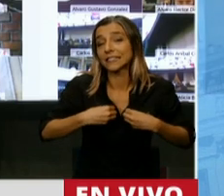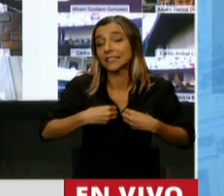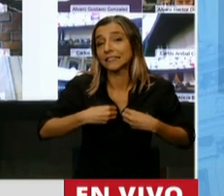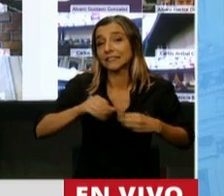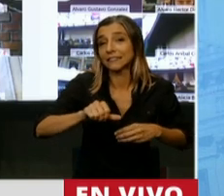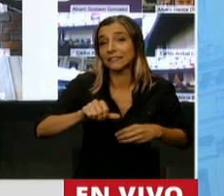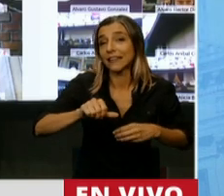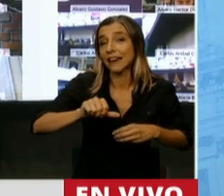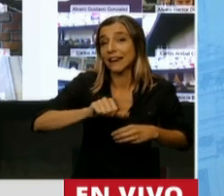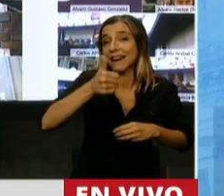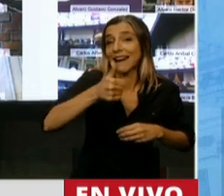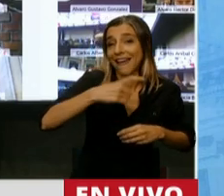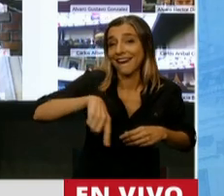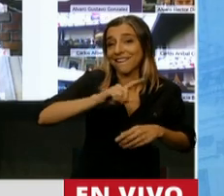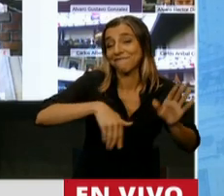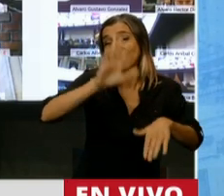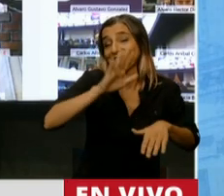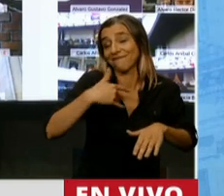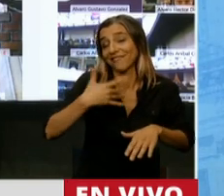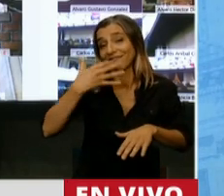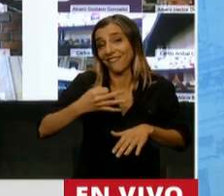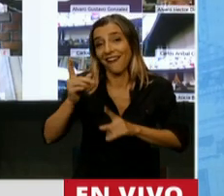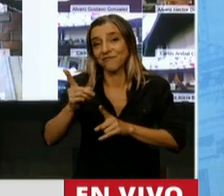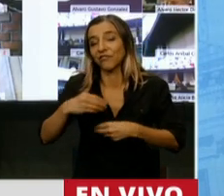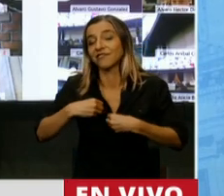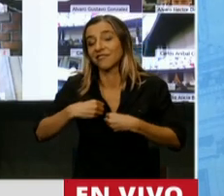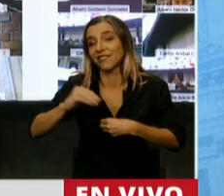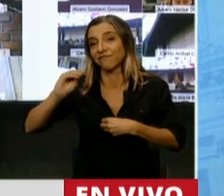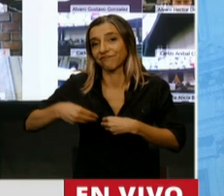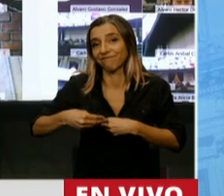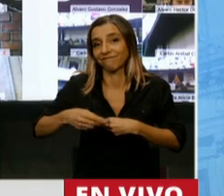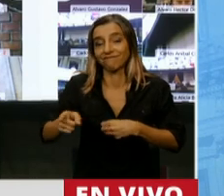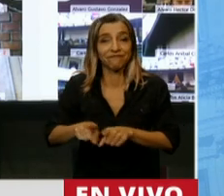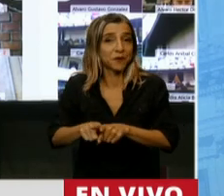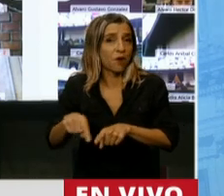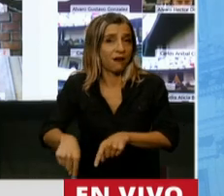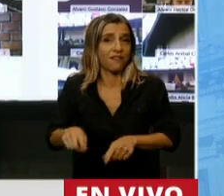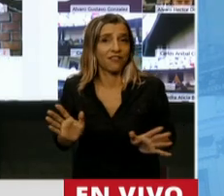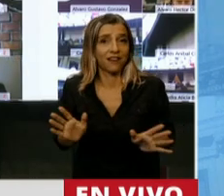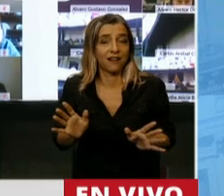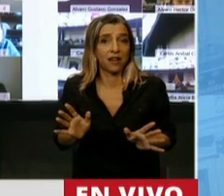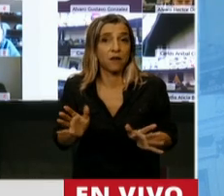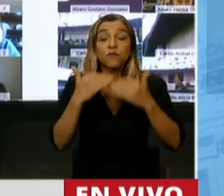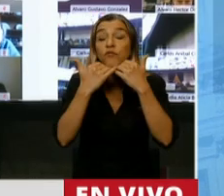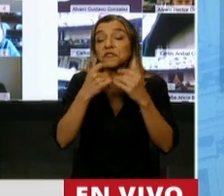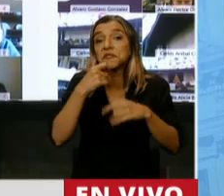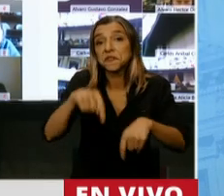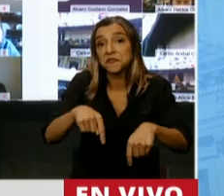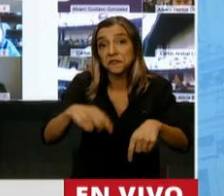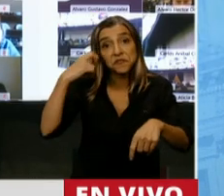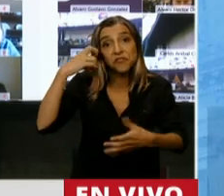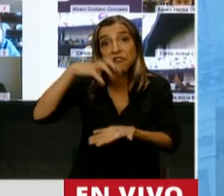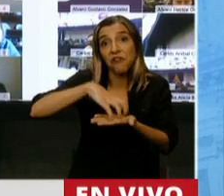perdido. Como también ahora hay algunos que sienten que han perdido. No sé si están en este recinto,